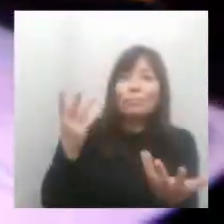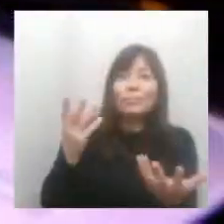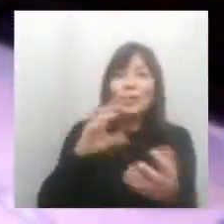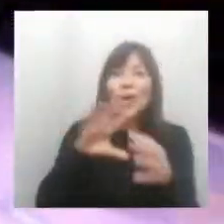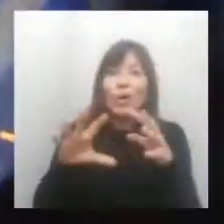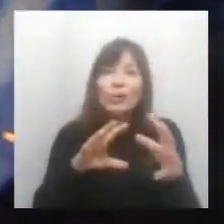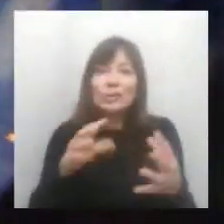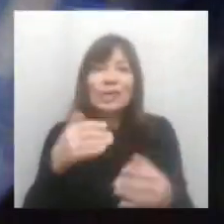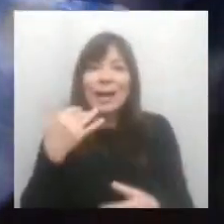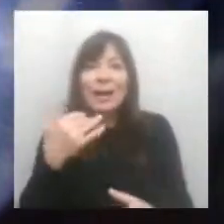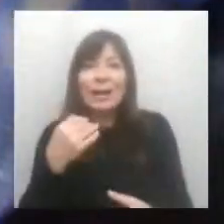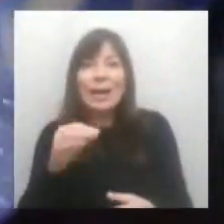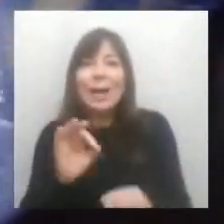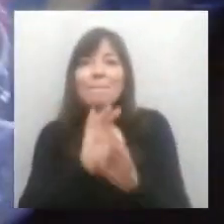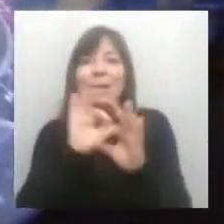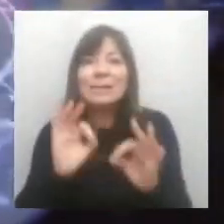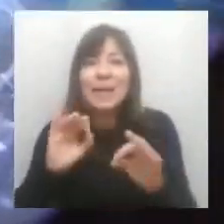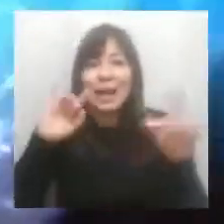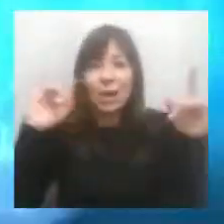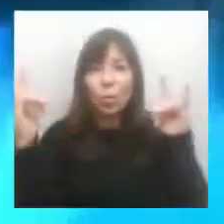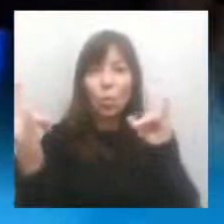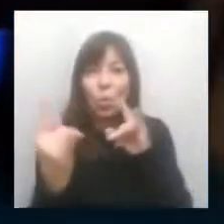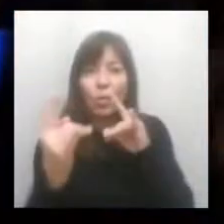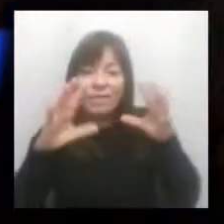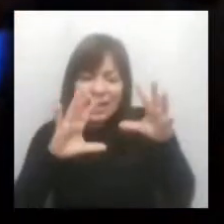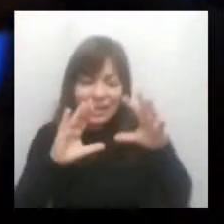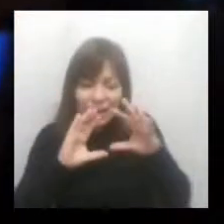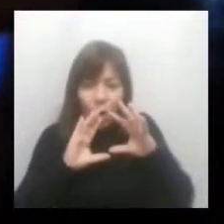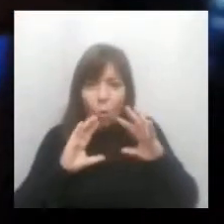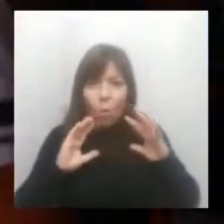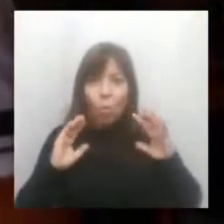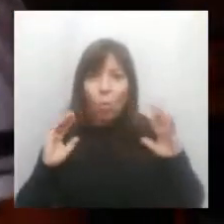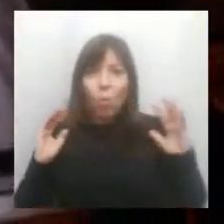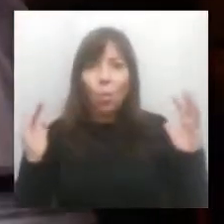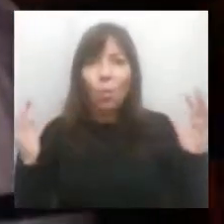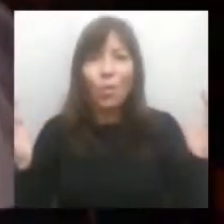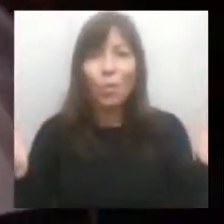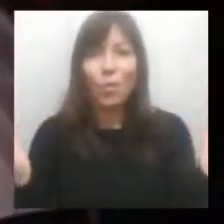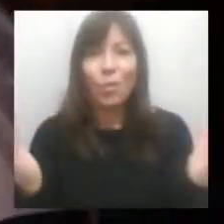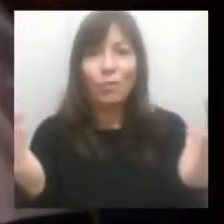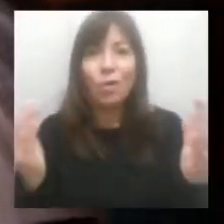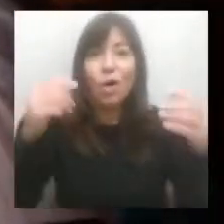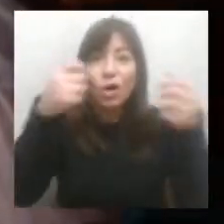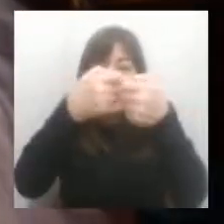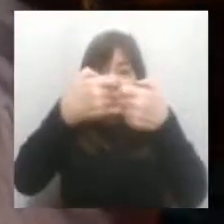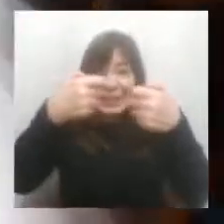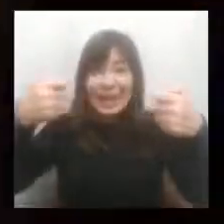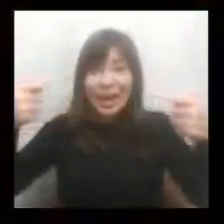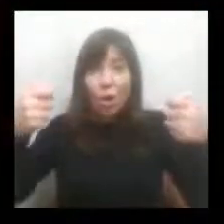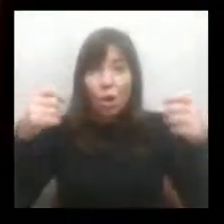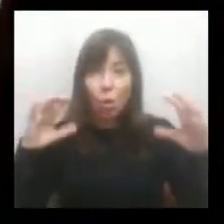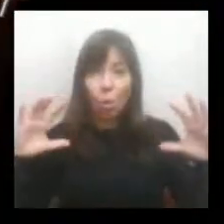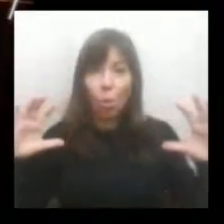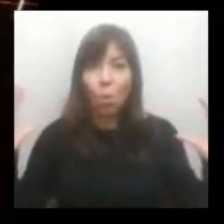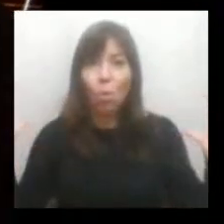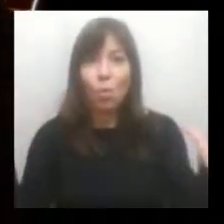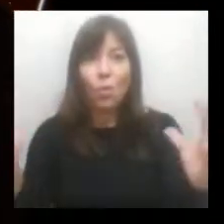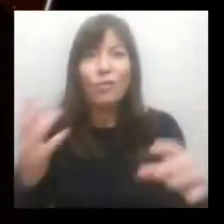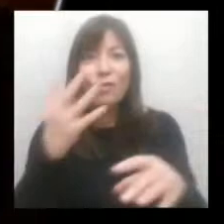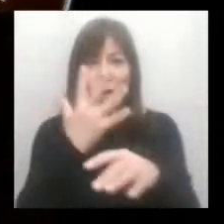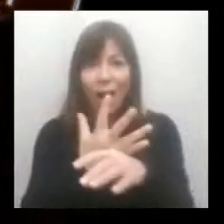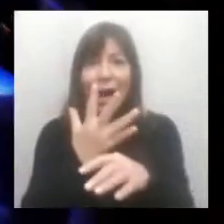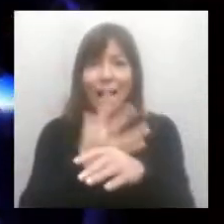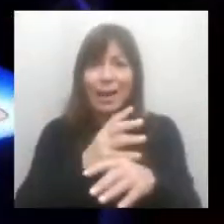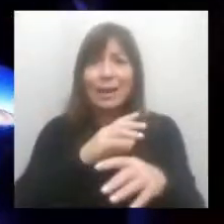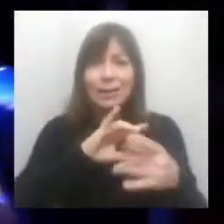es muy curvo, podríamos decir que es la pantalla, el telón de proyección, más curva que existe en el planeta y